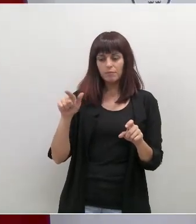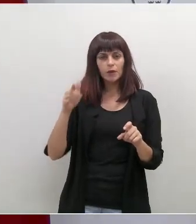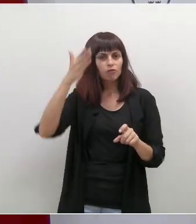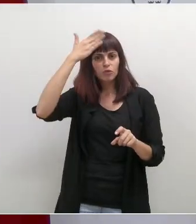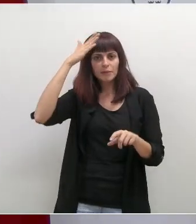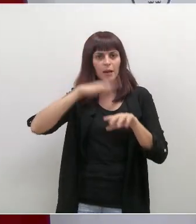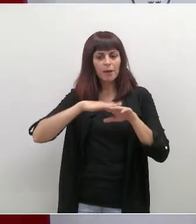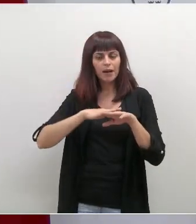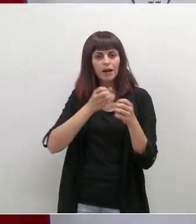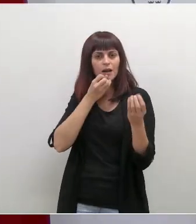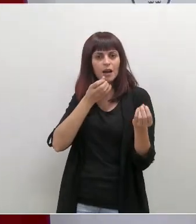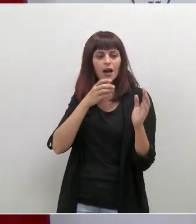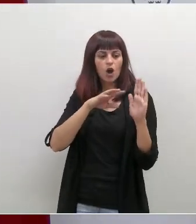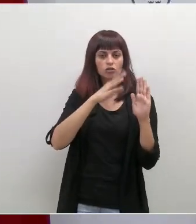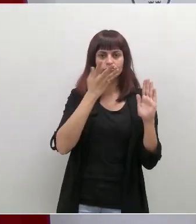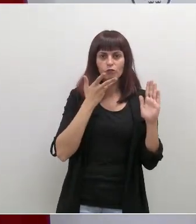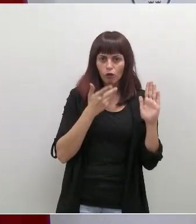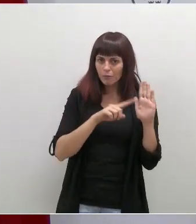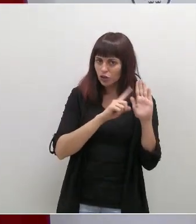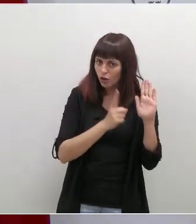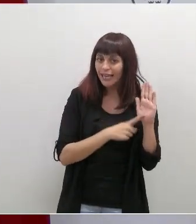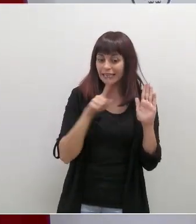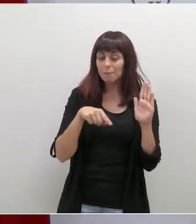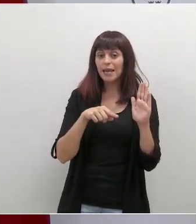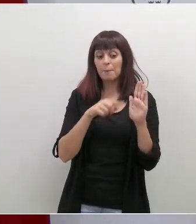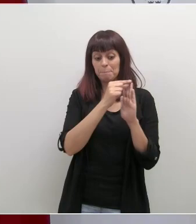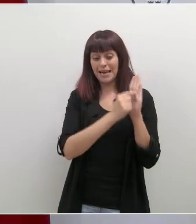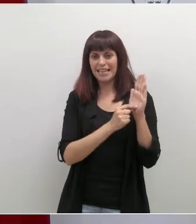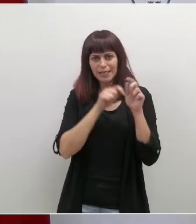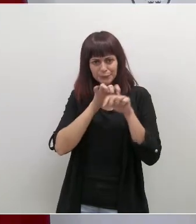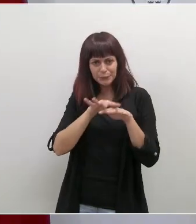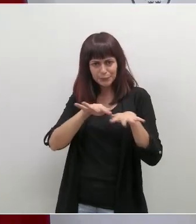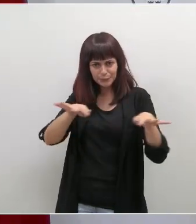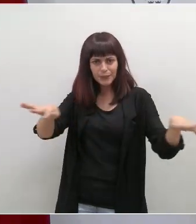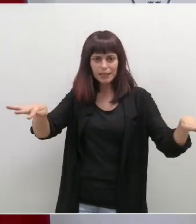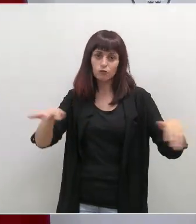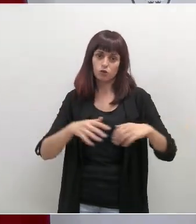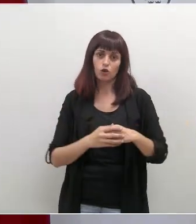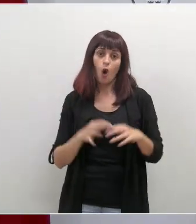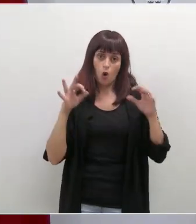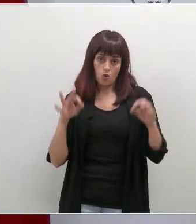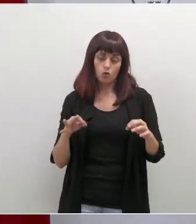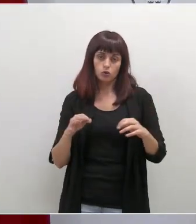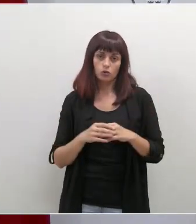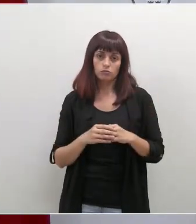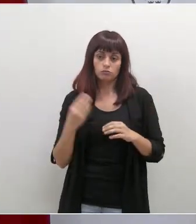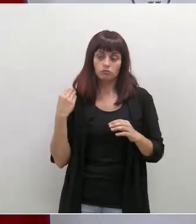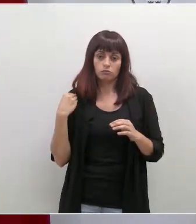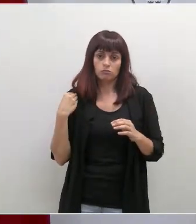el conocimiento de la ley y garantizar la difusión de medidas para implementarla precisamente pues, en esas